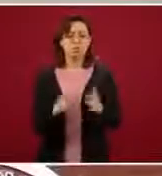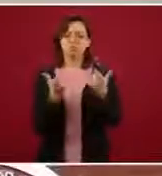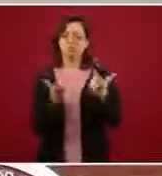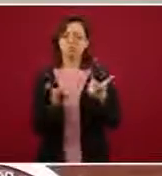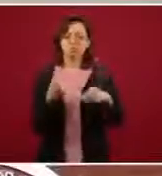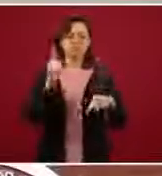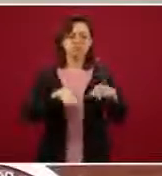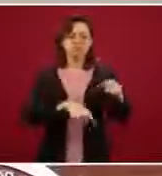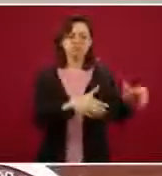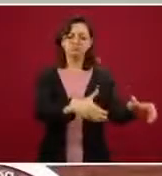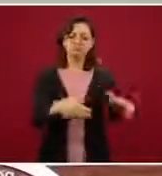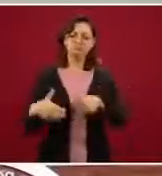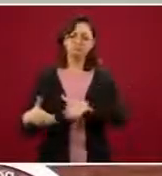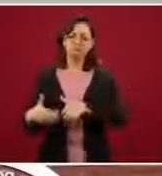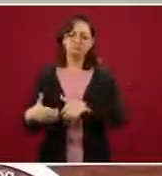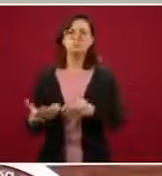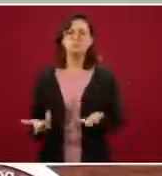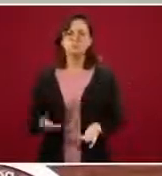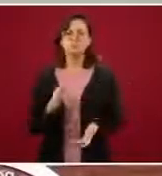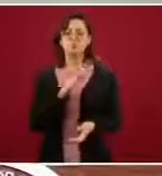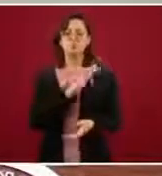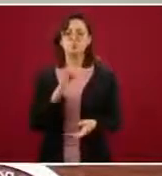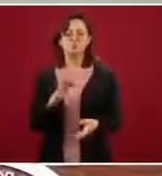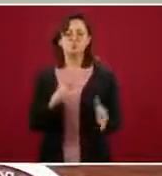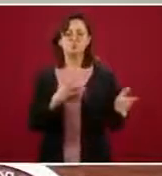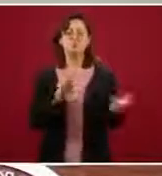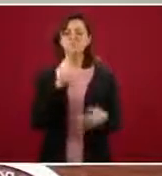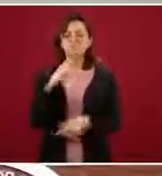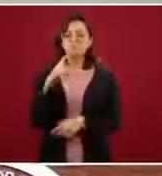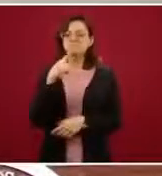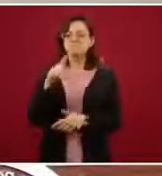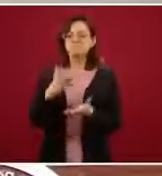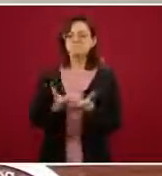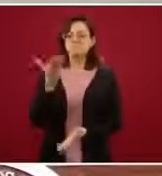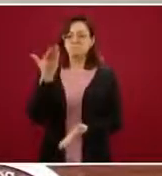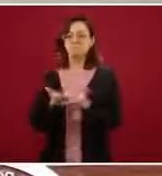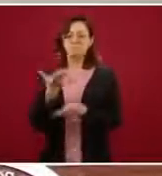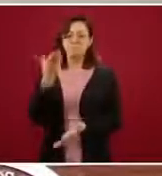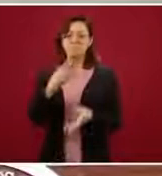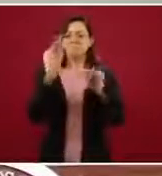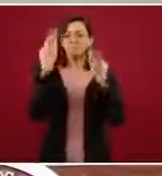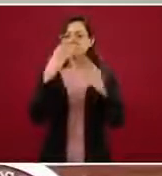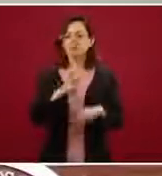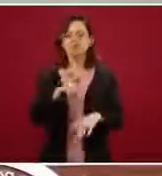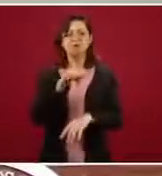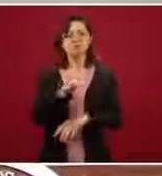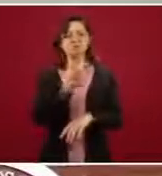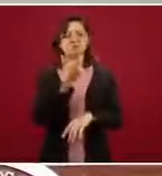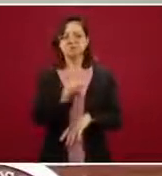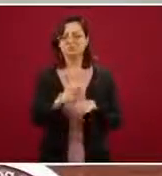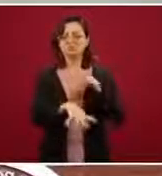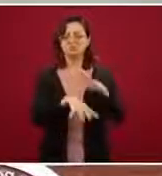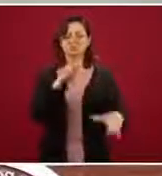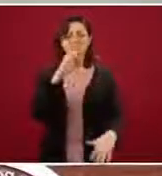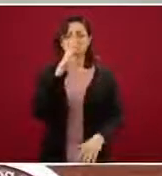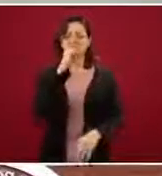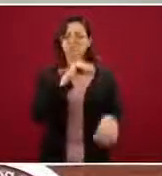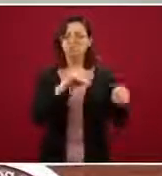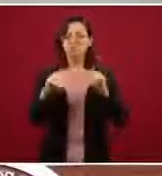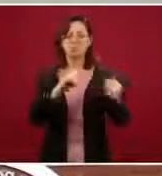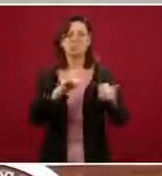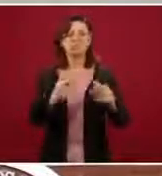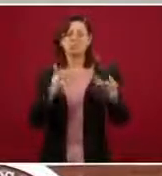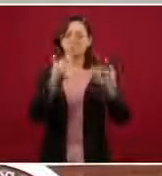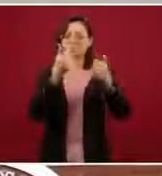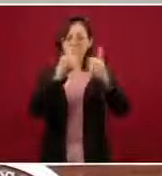estructuras financieras, nos ha permitido tener el récord histórico de denuncias de congelamiento y de vistas para efecto de llevar a las